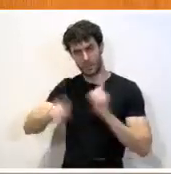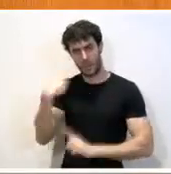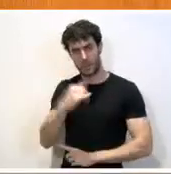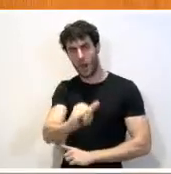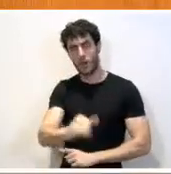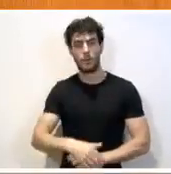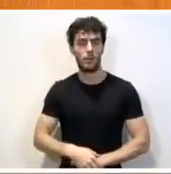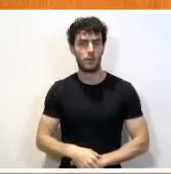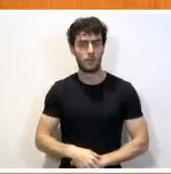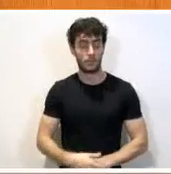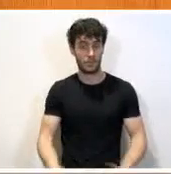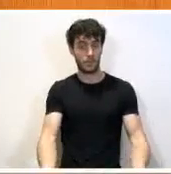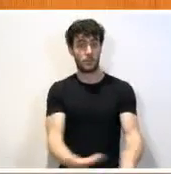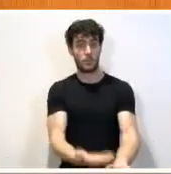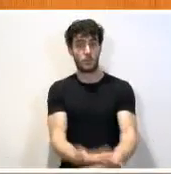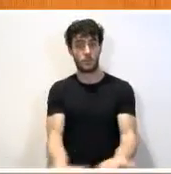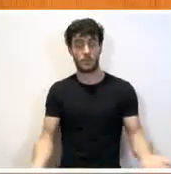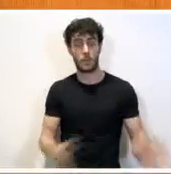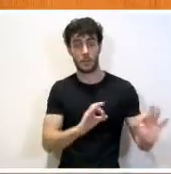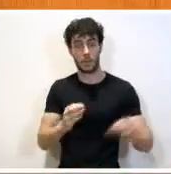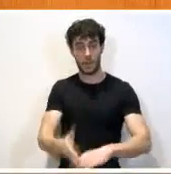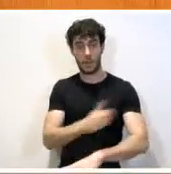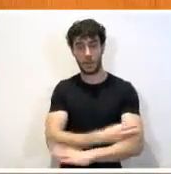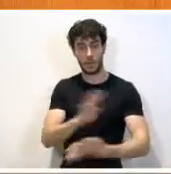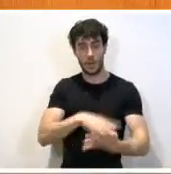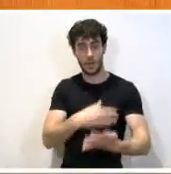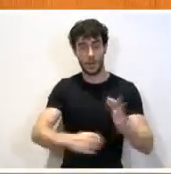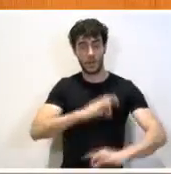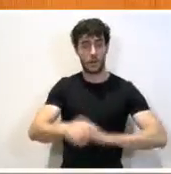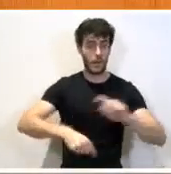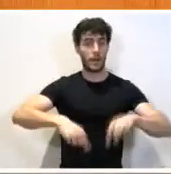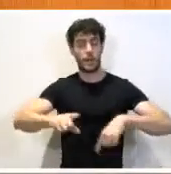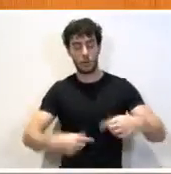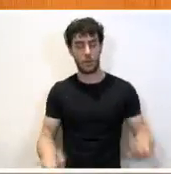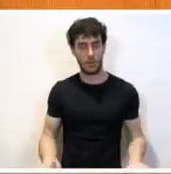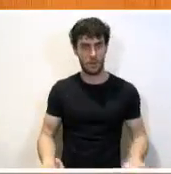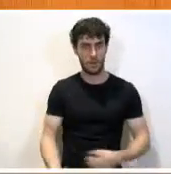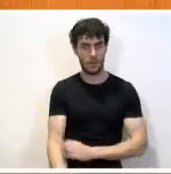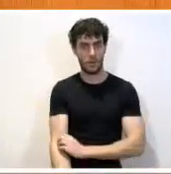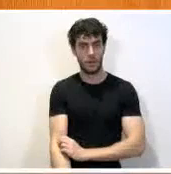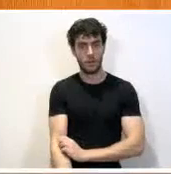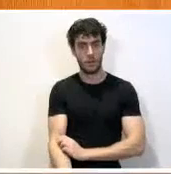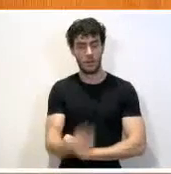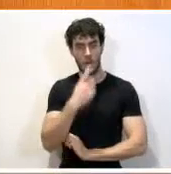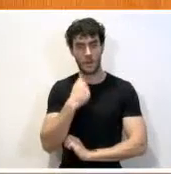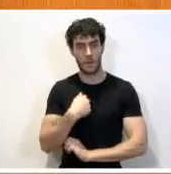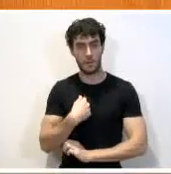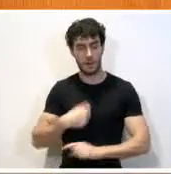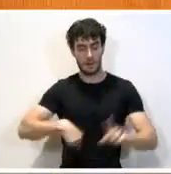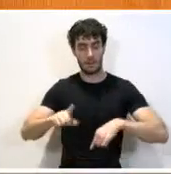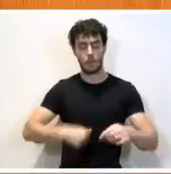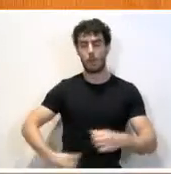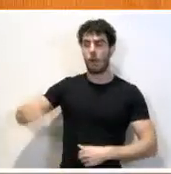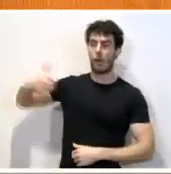problemas. ¿Por qué no planificaron ustedes y coordinaron horarios y coordinaron transporte? Y me va a decir que el transporte viene de